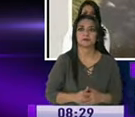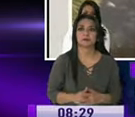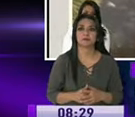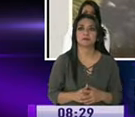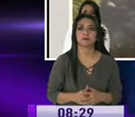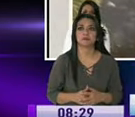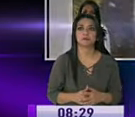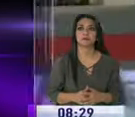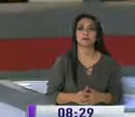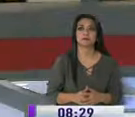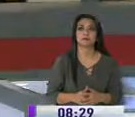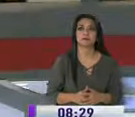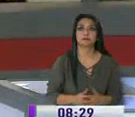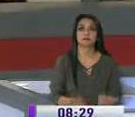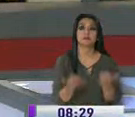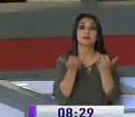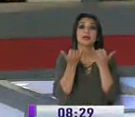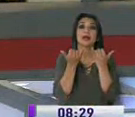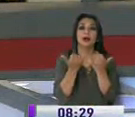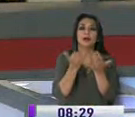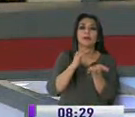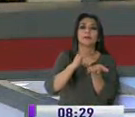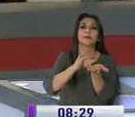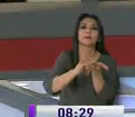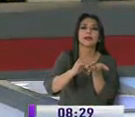hasta las. Pueden.